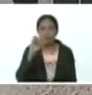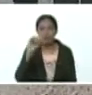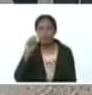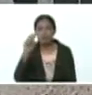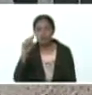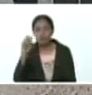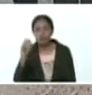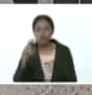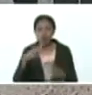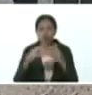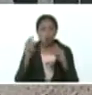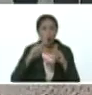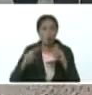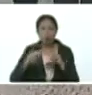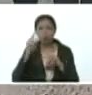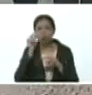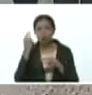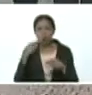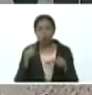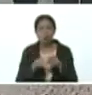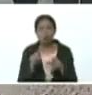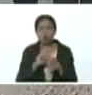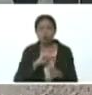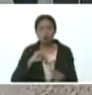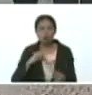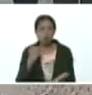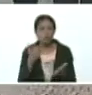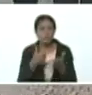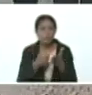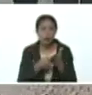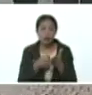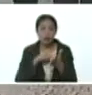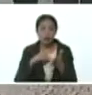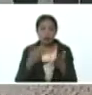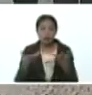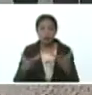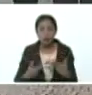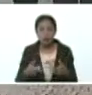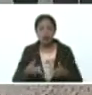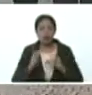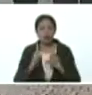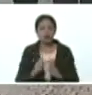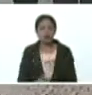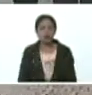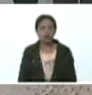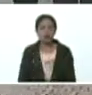niñas de todas las escuelas del país. Tenemos la vacuna que ya nos las donaron.